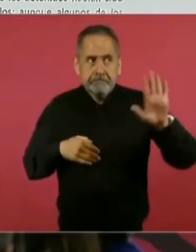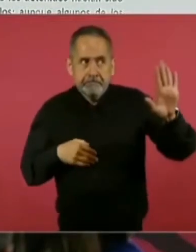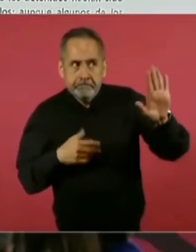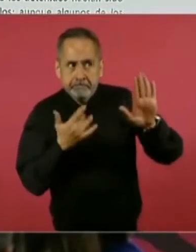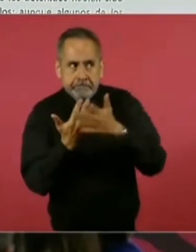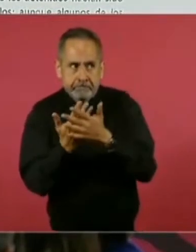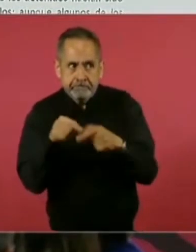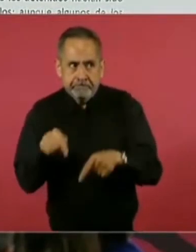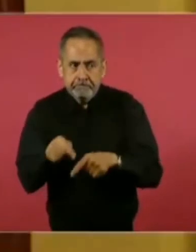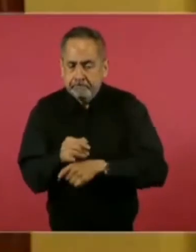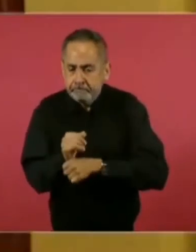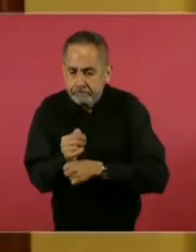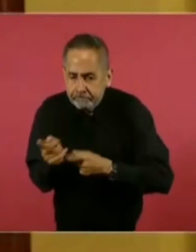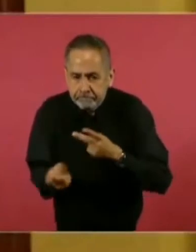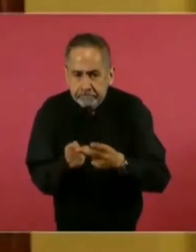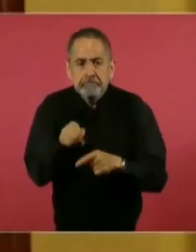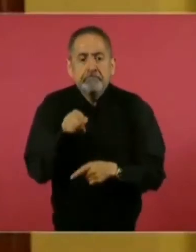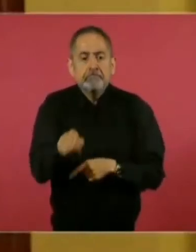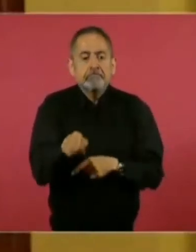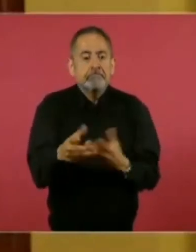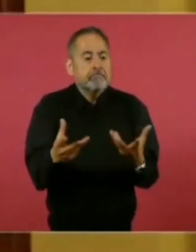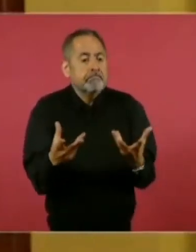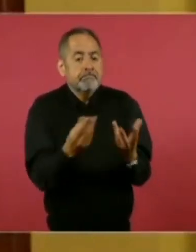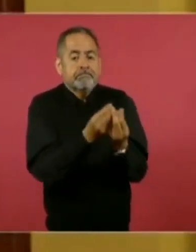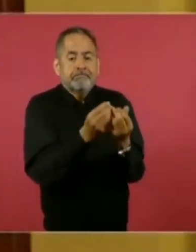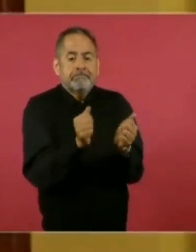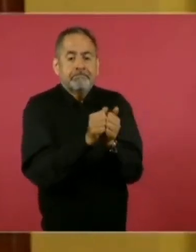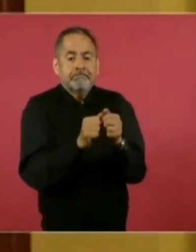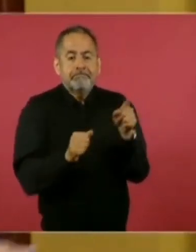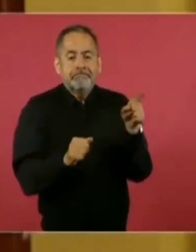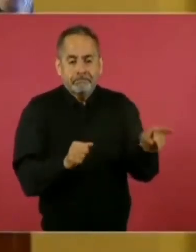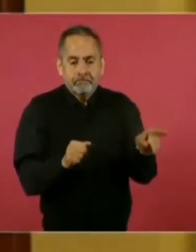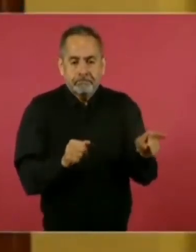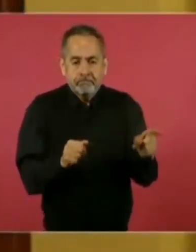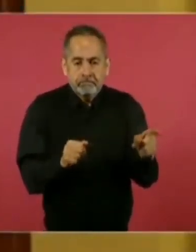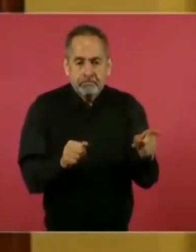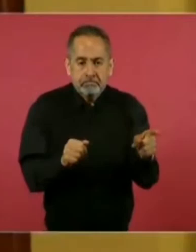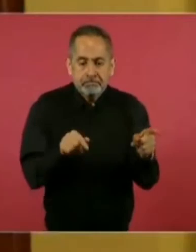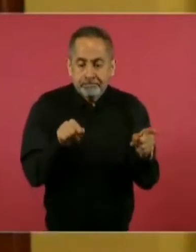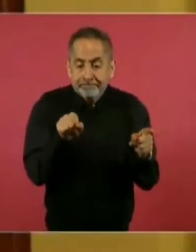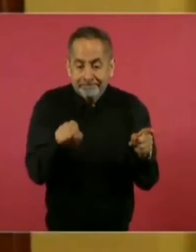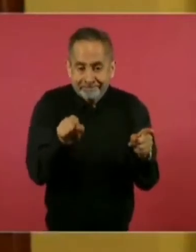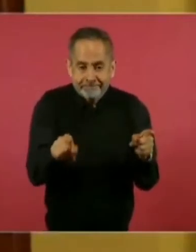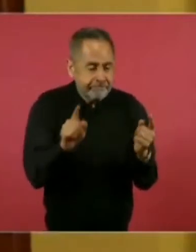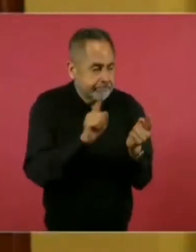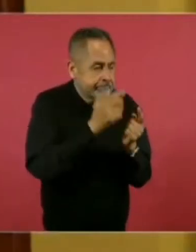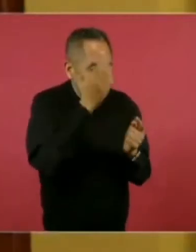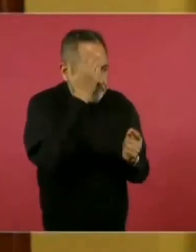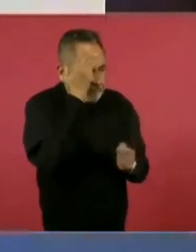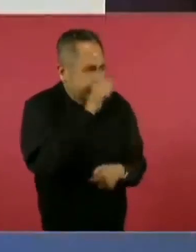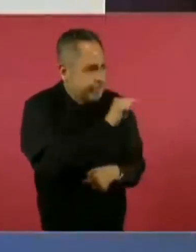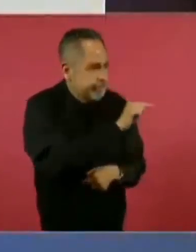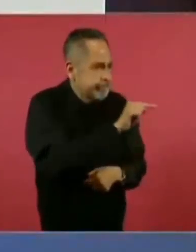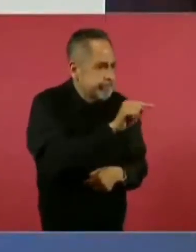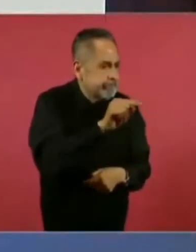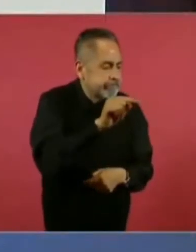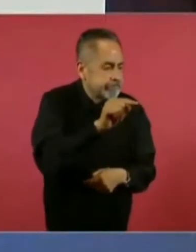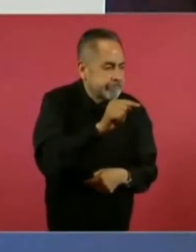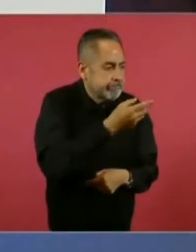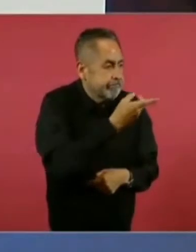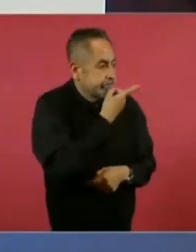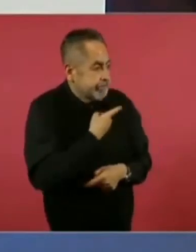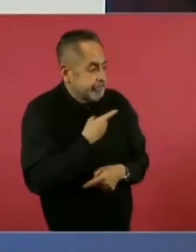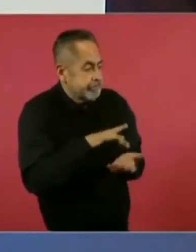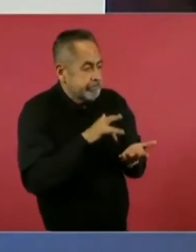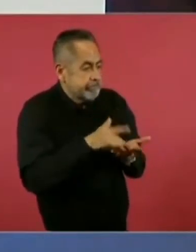como tiene relación con ellos, con algunos de los que participaron, y a